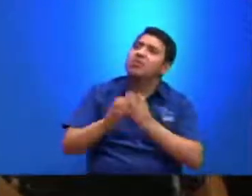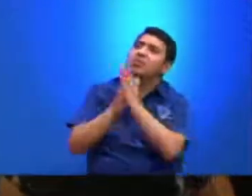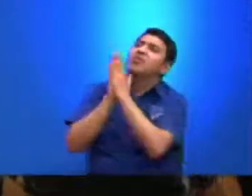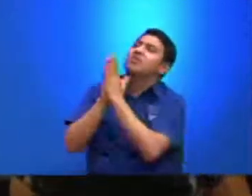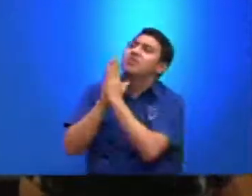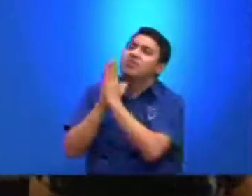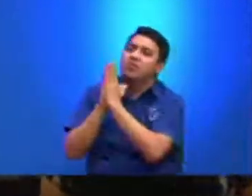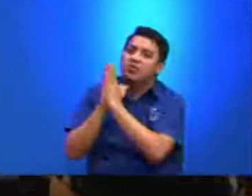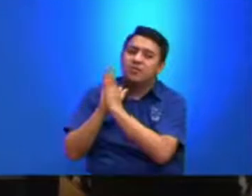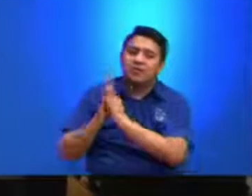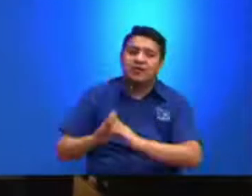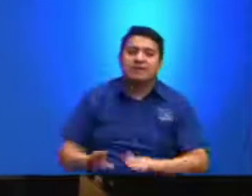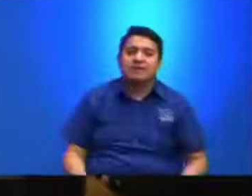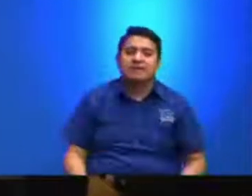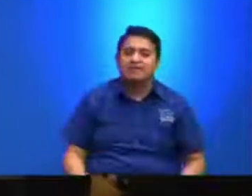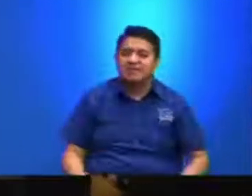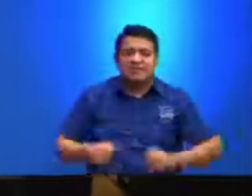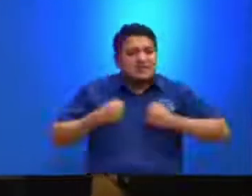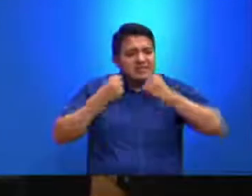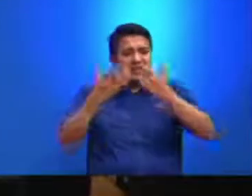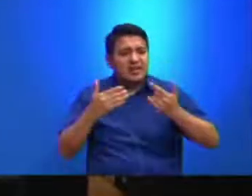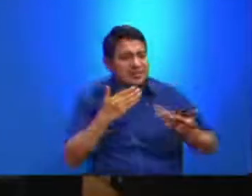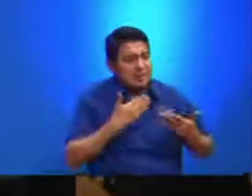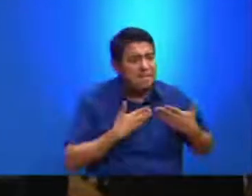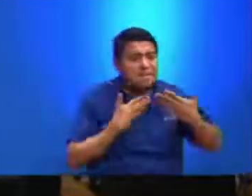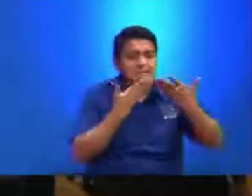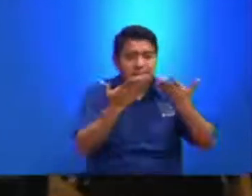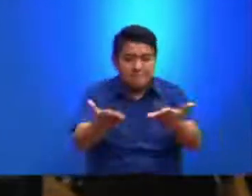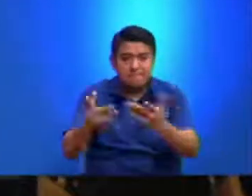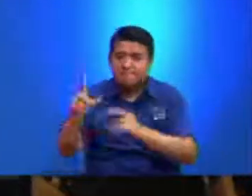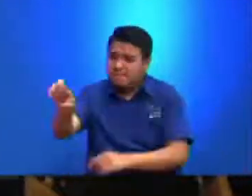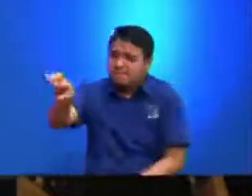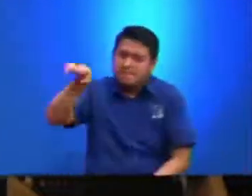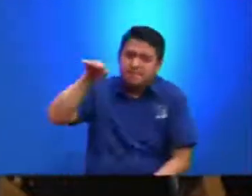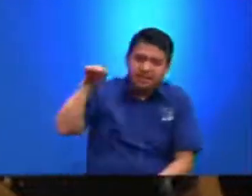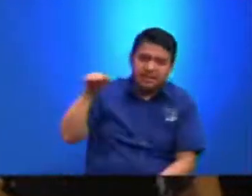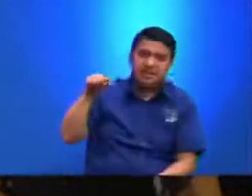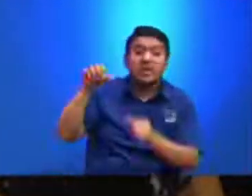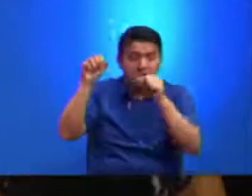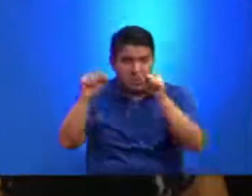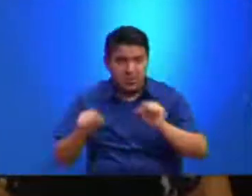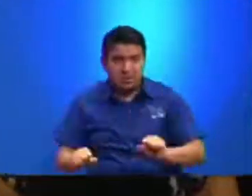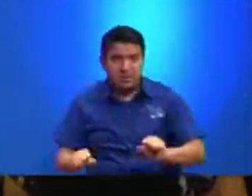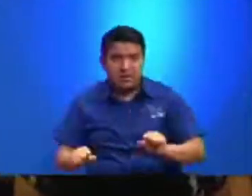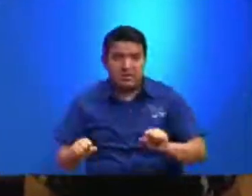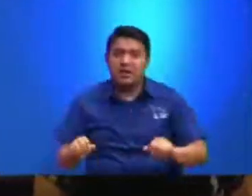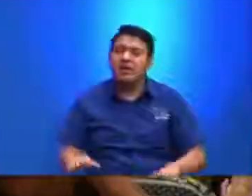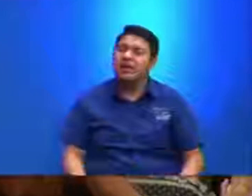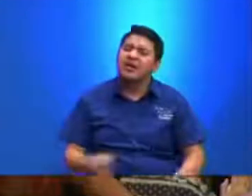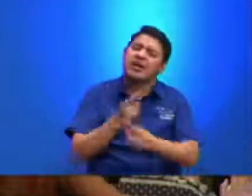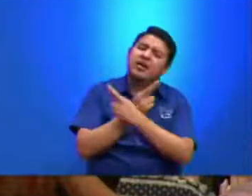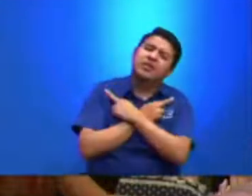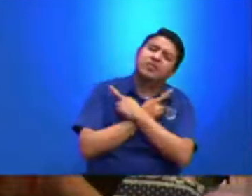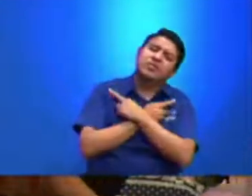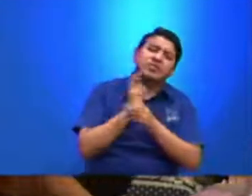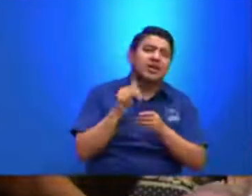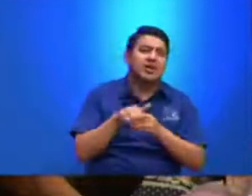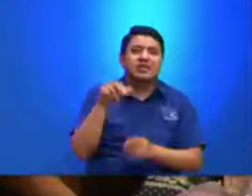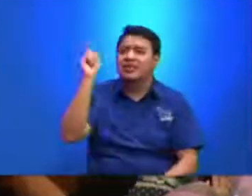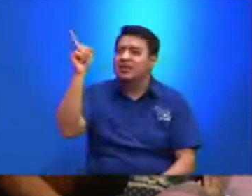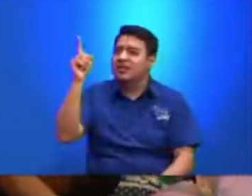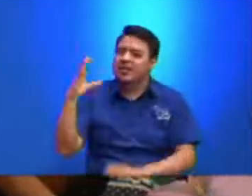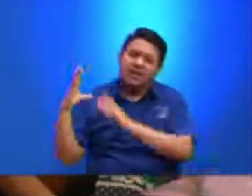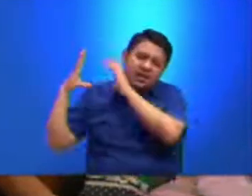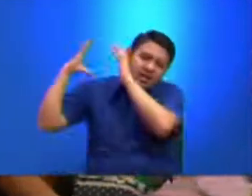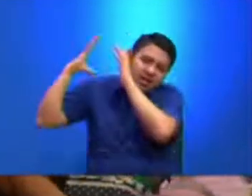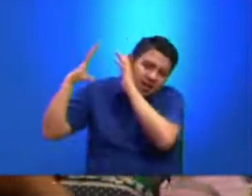Oh, Señor, dale paz, Señor. Que puedan reposar en ti, que puedan tirar sus cargas